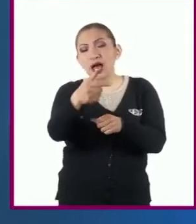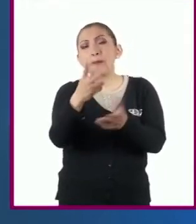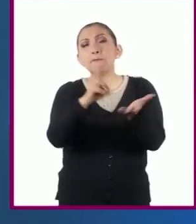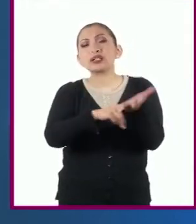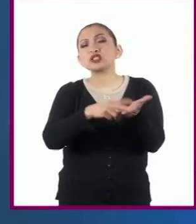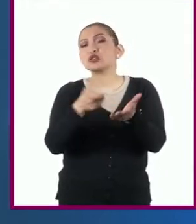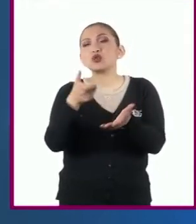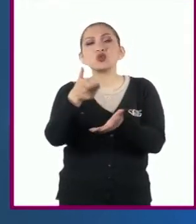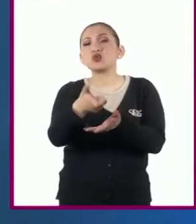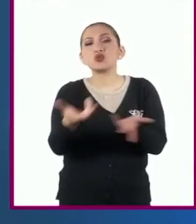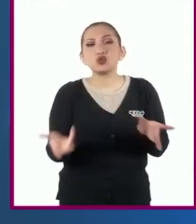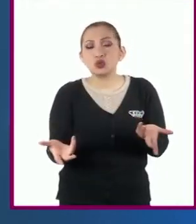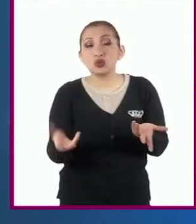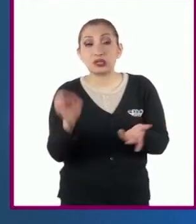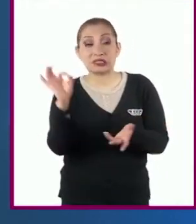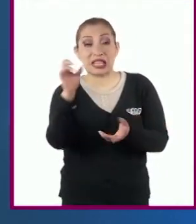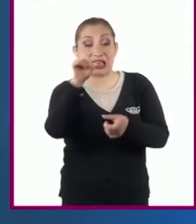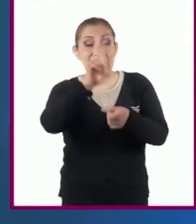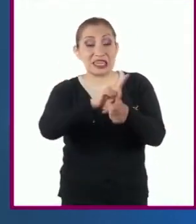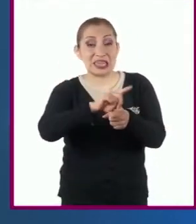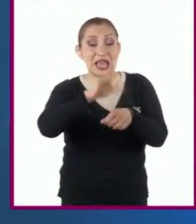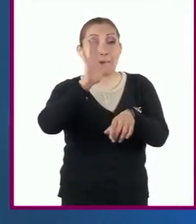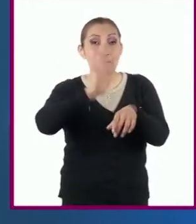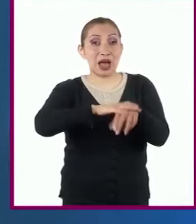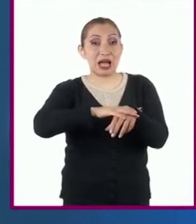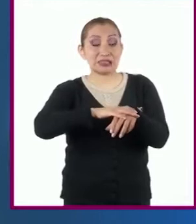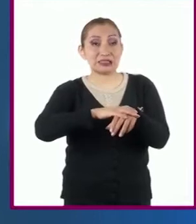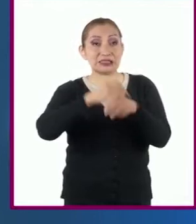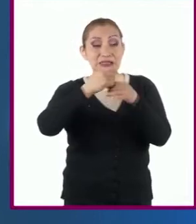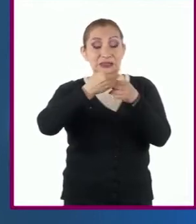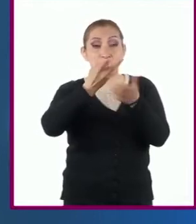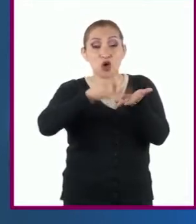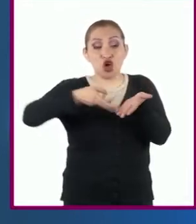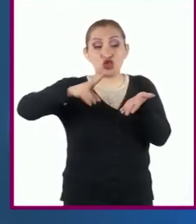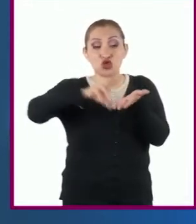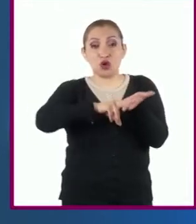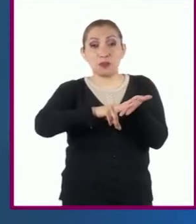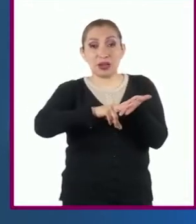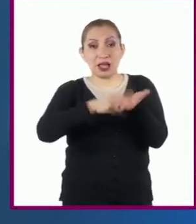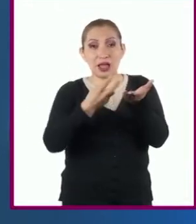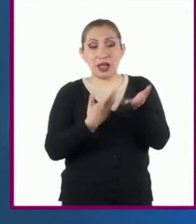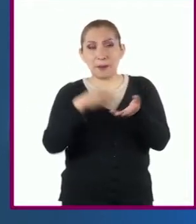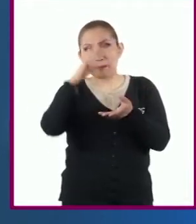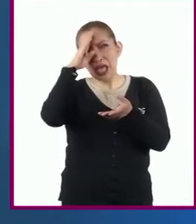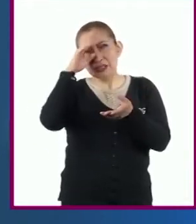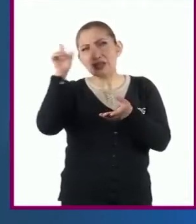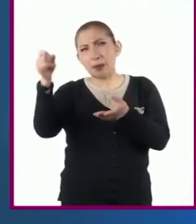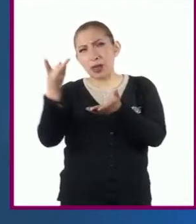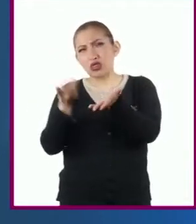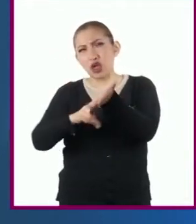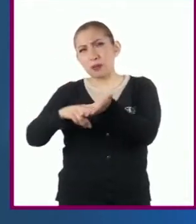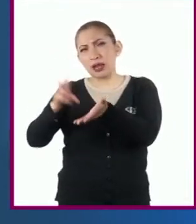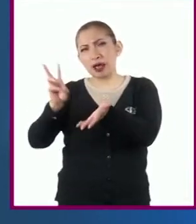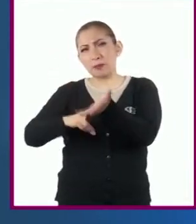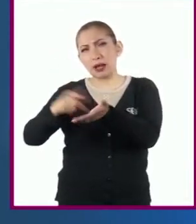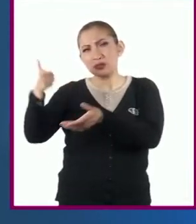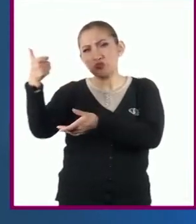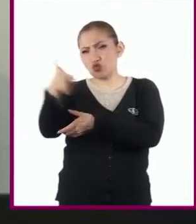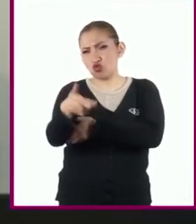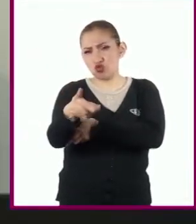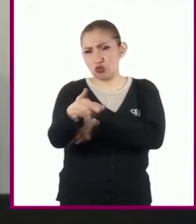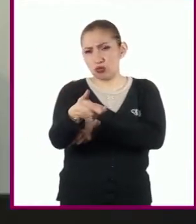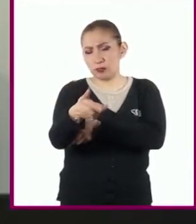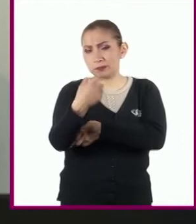costo? Si el número de días de hospedaje se duplica, ¿piensan que se duplica el costo?